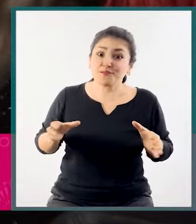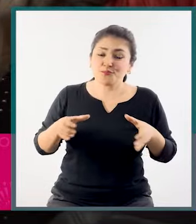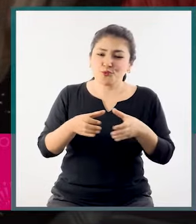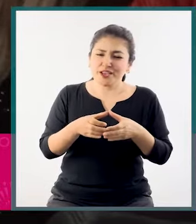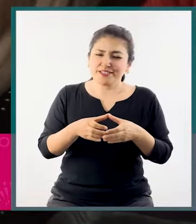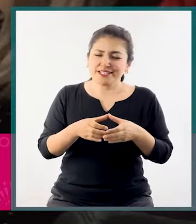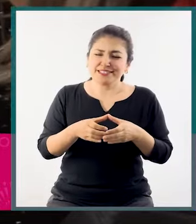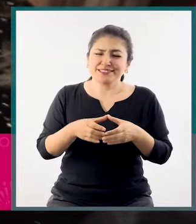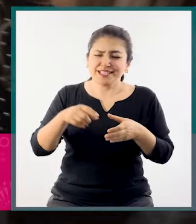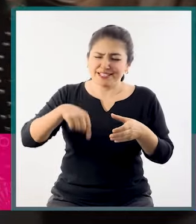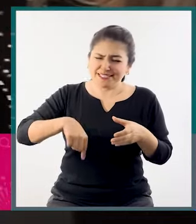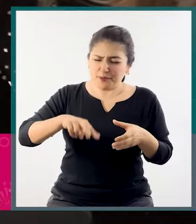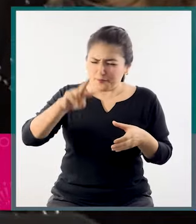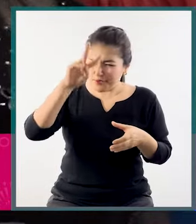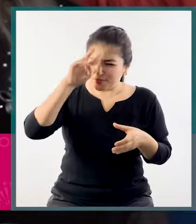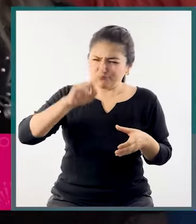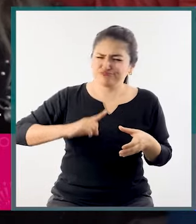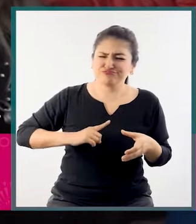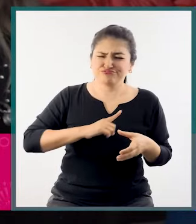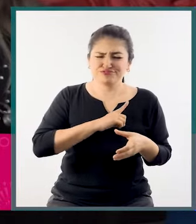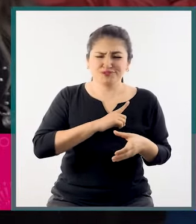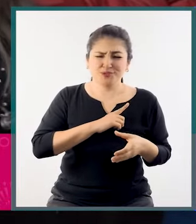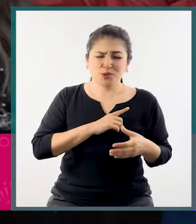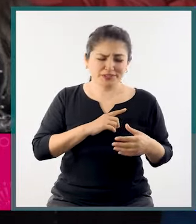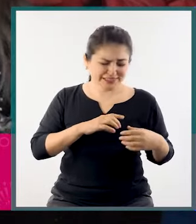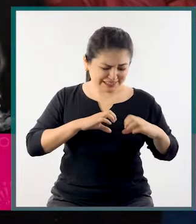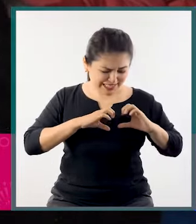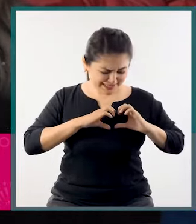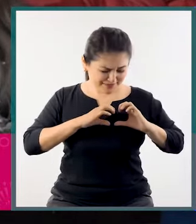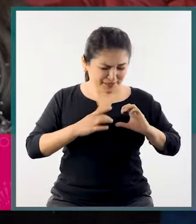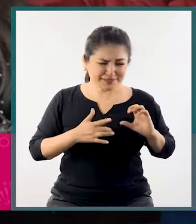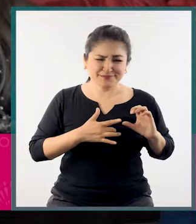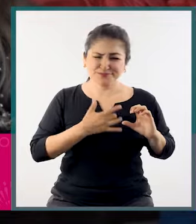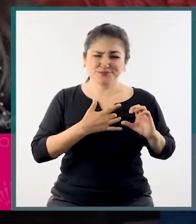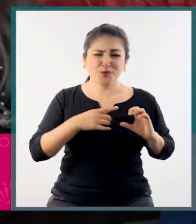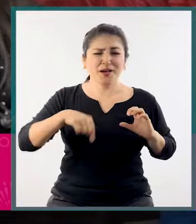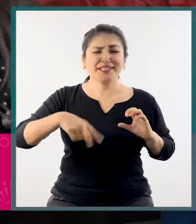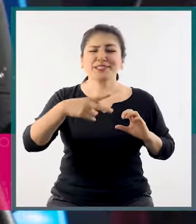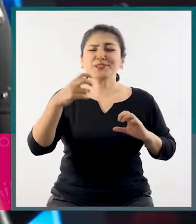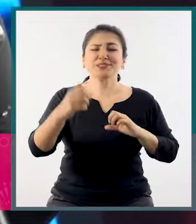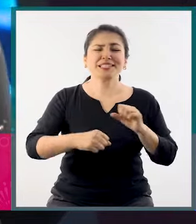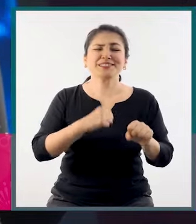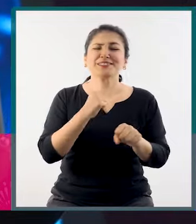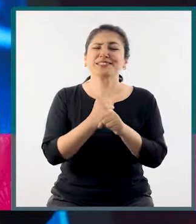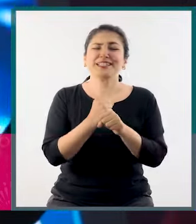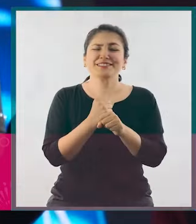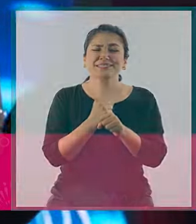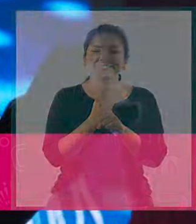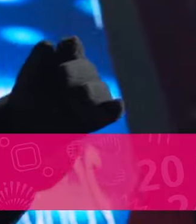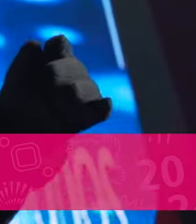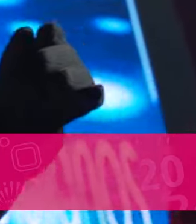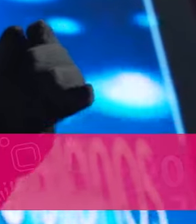Sentimiento, orgullosísimas de ser peruanas. Puro Sentimiento está en modo bicentenario.